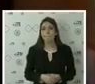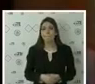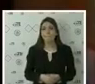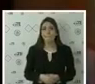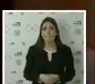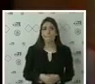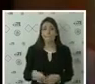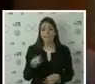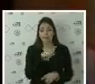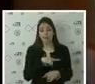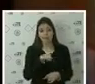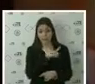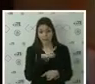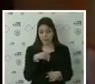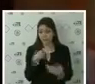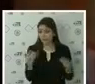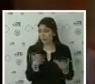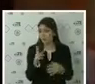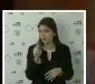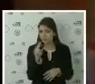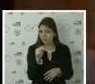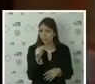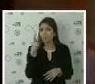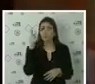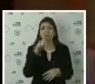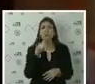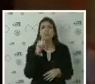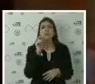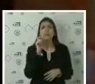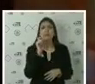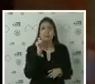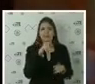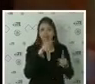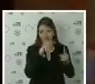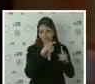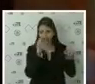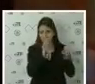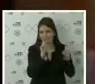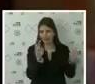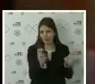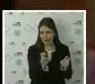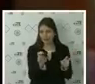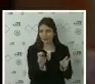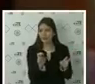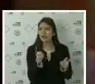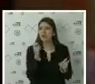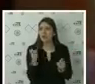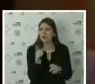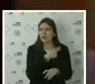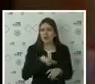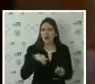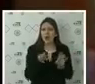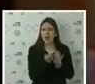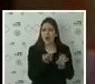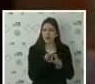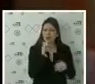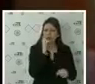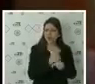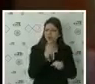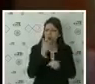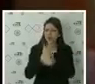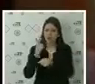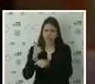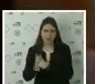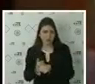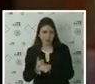que deberíamos emplear, pero la noción que subyace justo con este tema nos conduce justo a este descubrimiento, de que ahora no